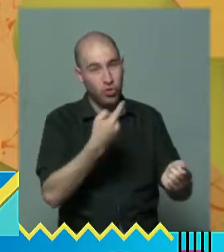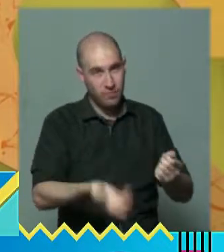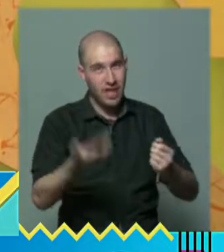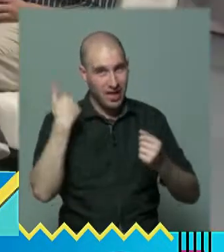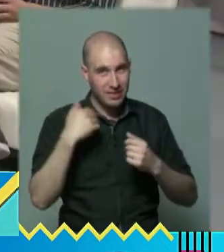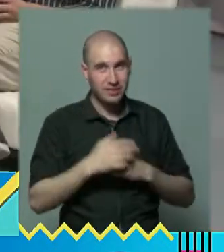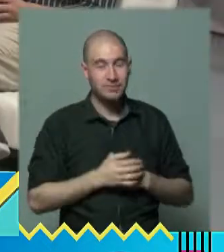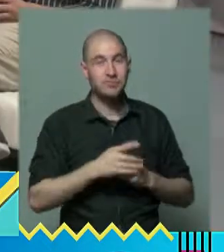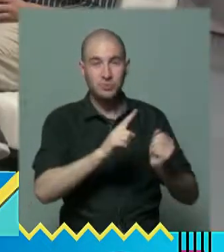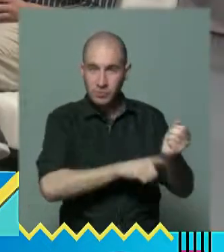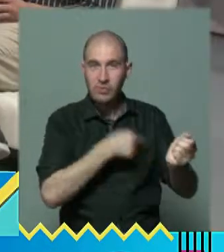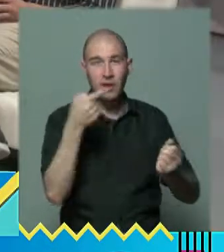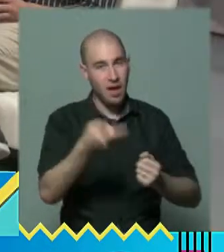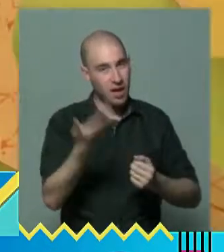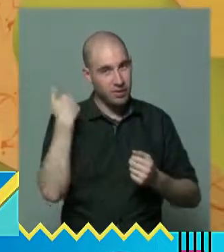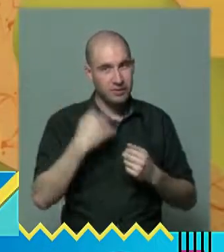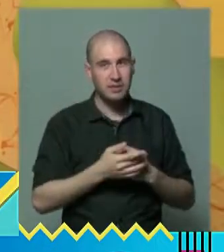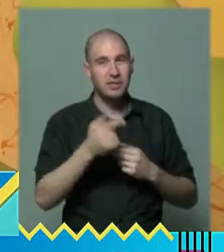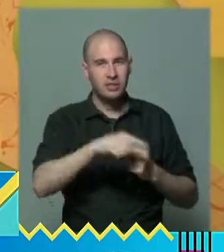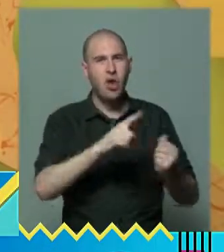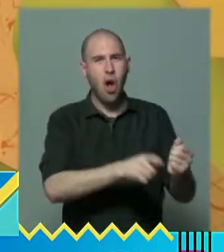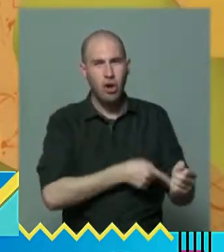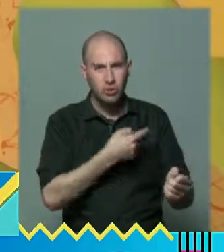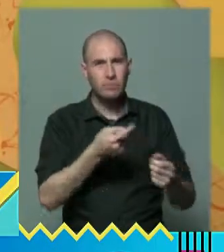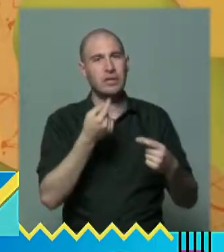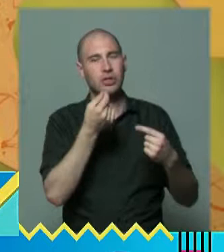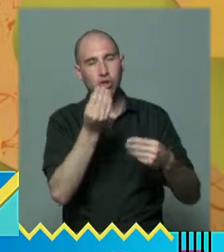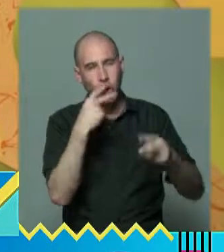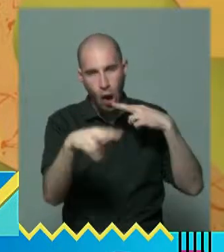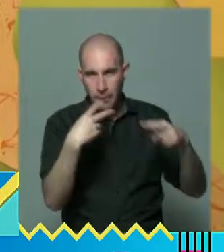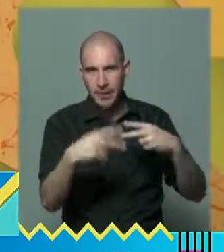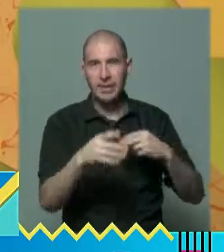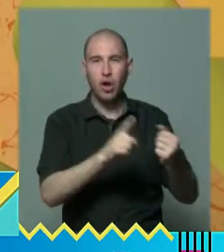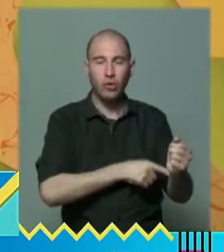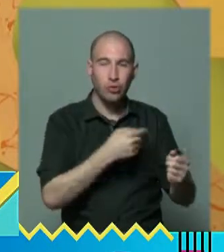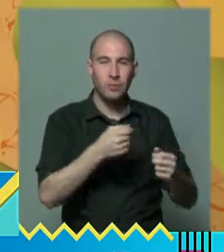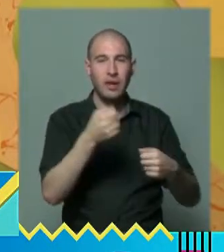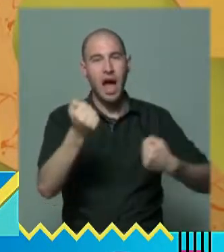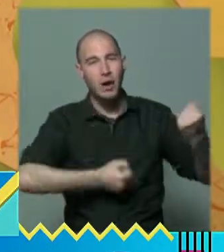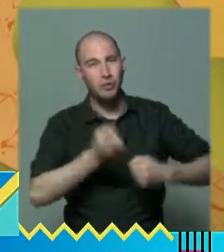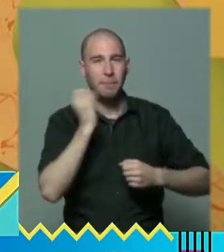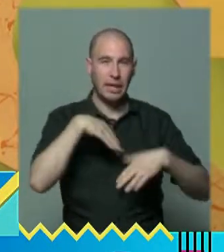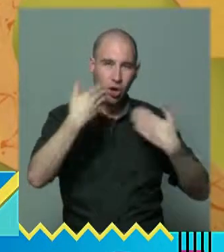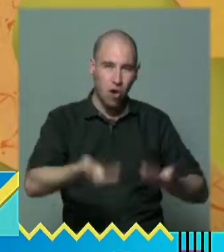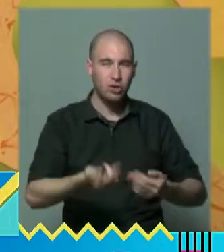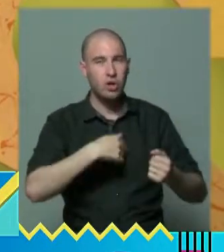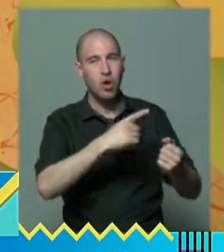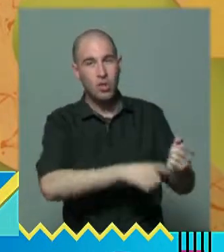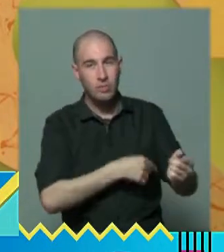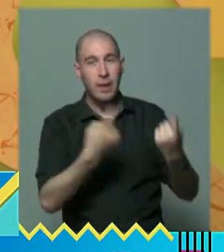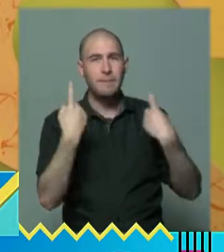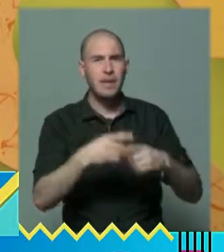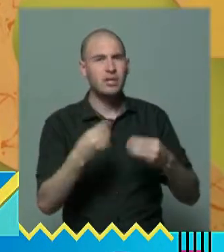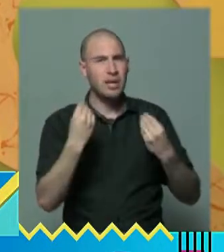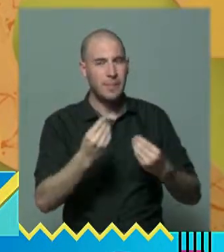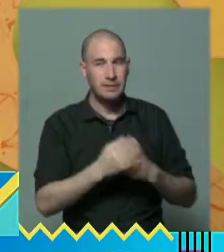acostumbrado. Yo me había acostumbrado a salir a comer, me había acostumbrado a andar en un auto mejor, me había acostumbrado, pero ¿sabes